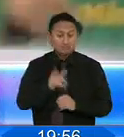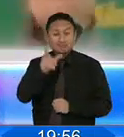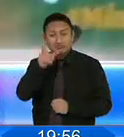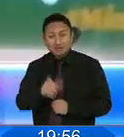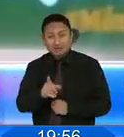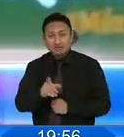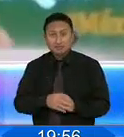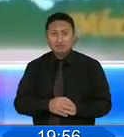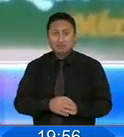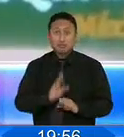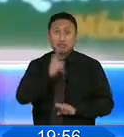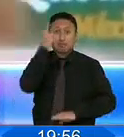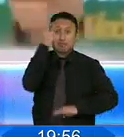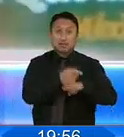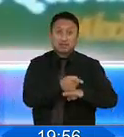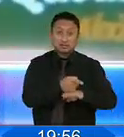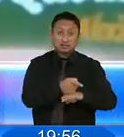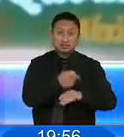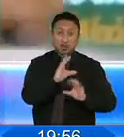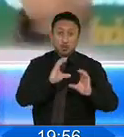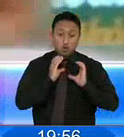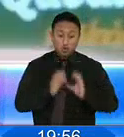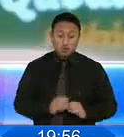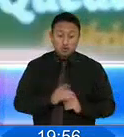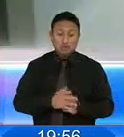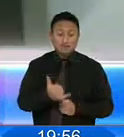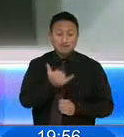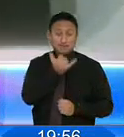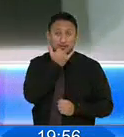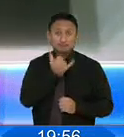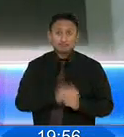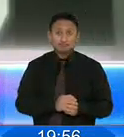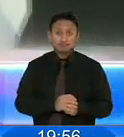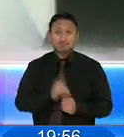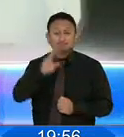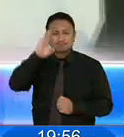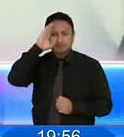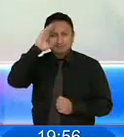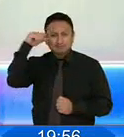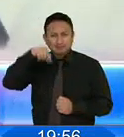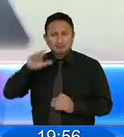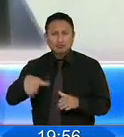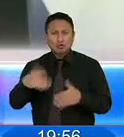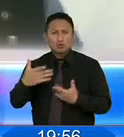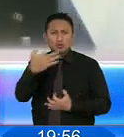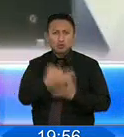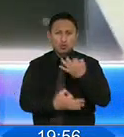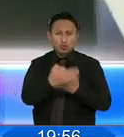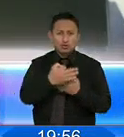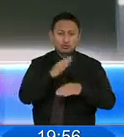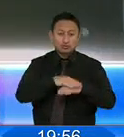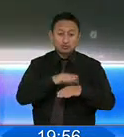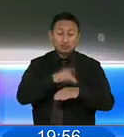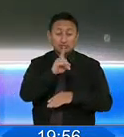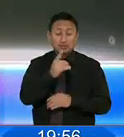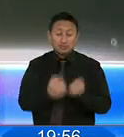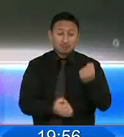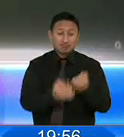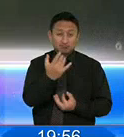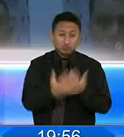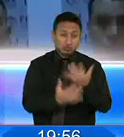imputar conductas irregulares. Los uniformados serán sometidos a juicio por cargos de homicidio